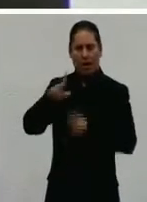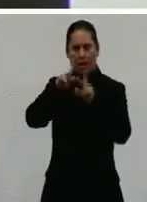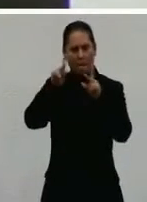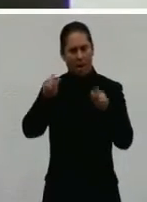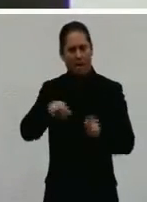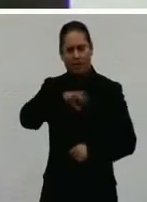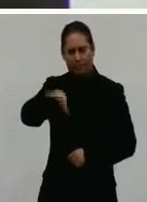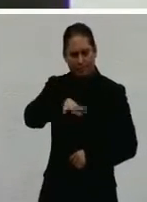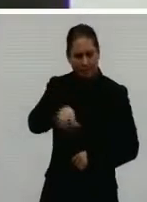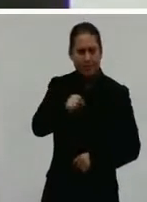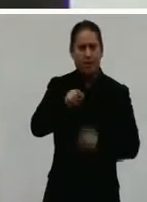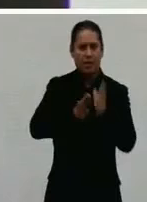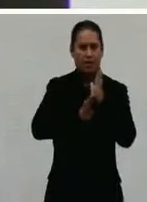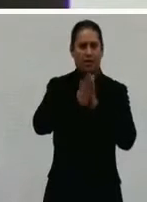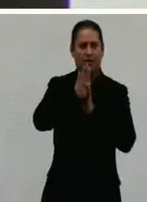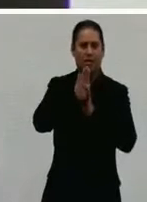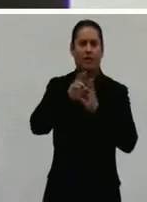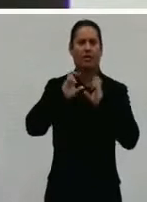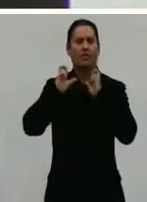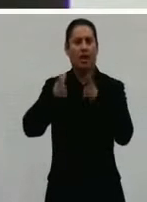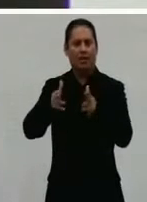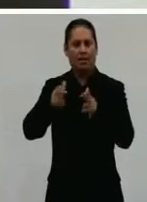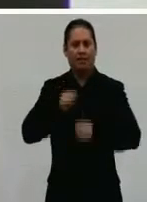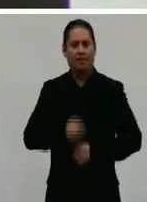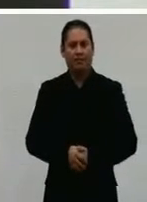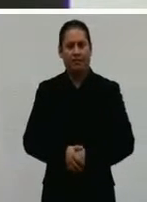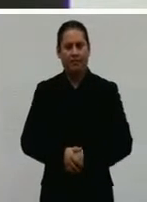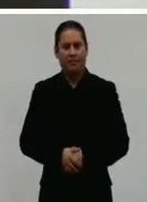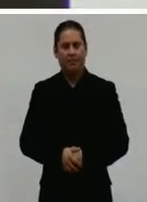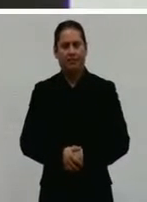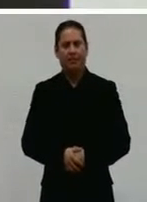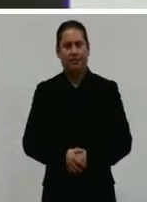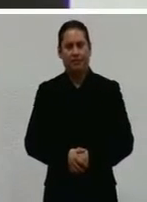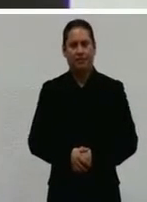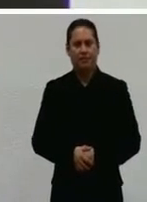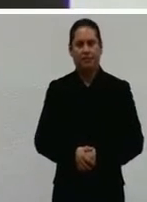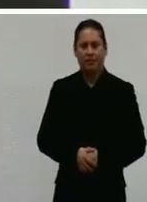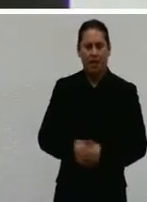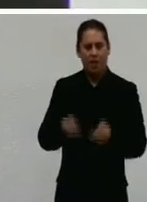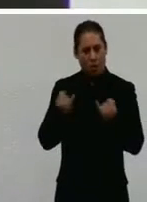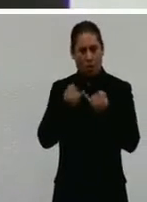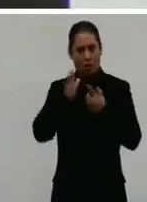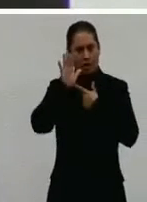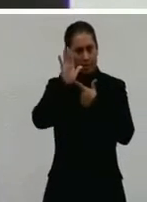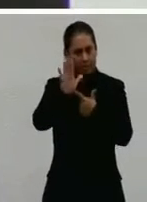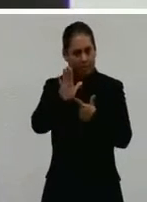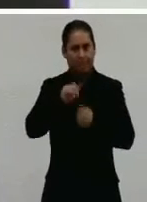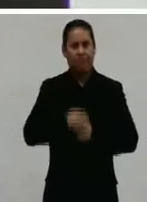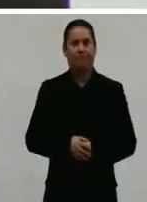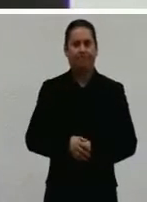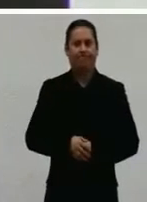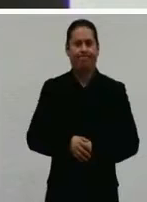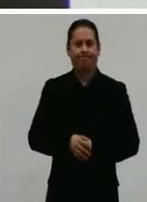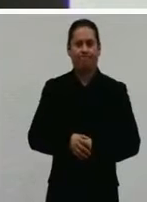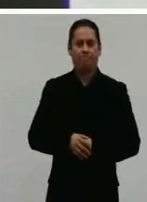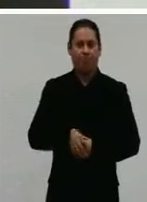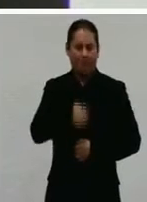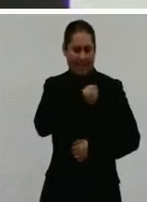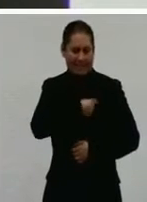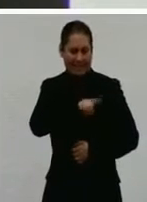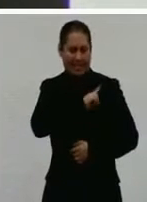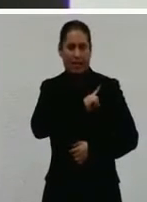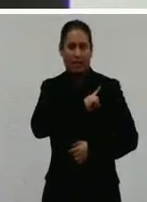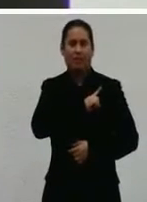y el desarrollo de los chiapanecos cabe resaltar que la crisis de salud que azotó